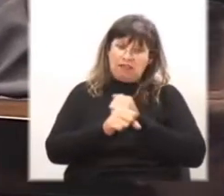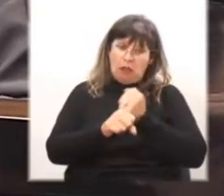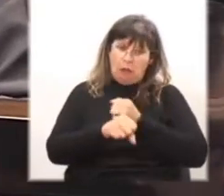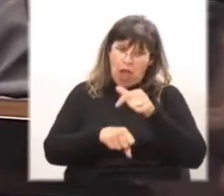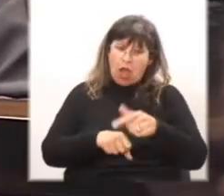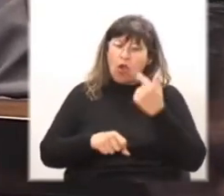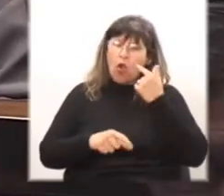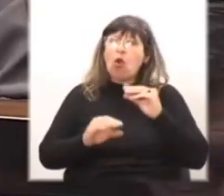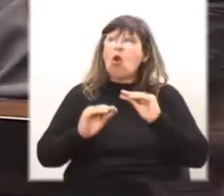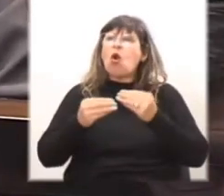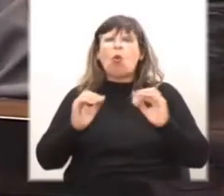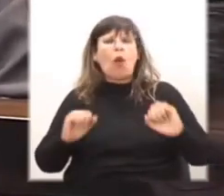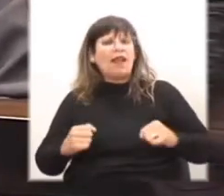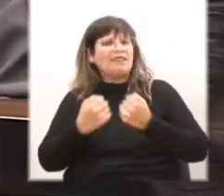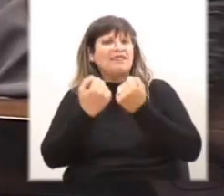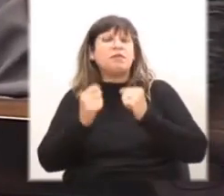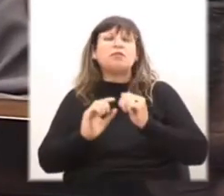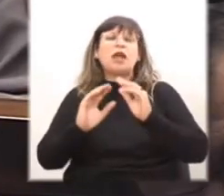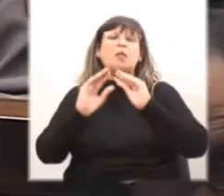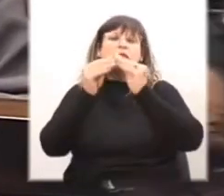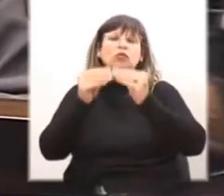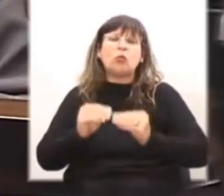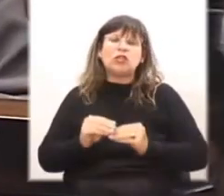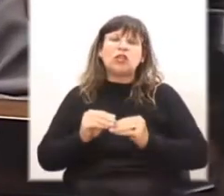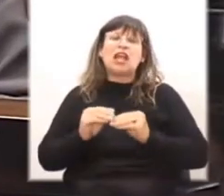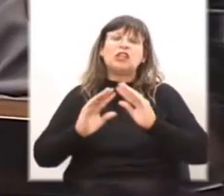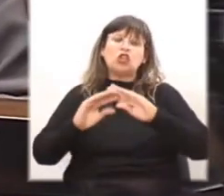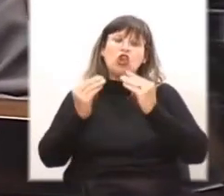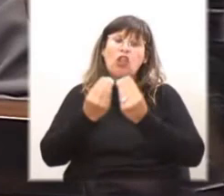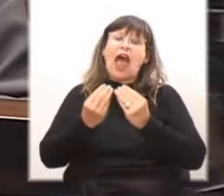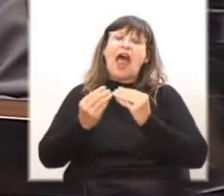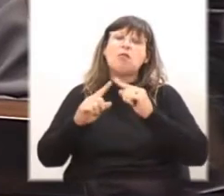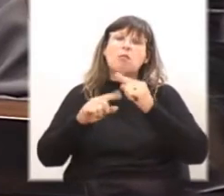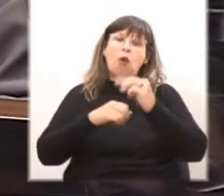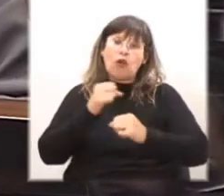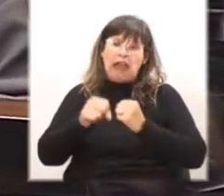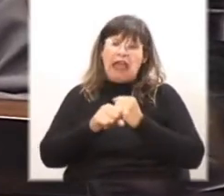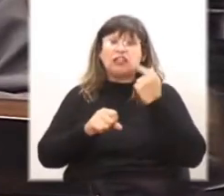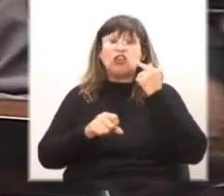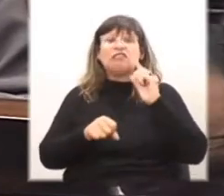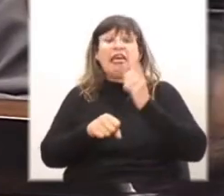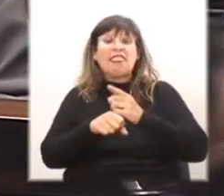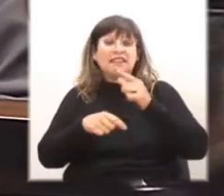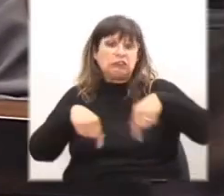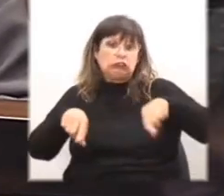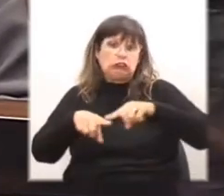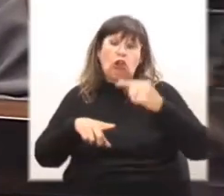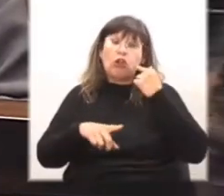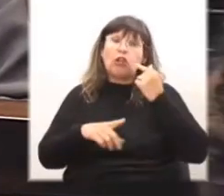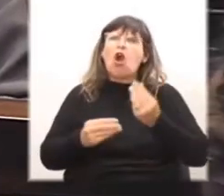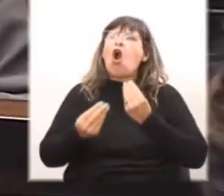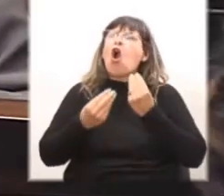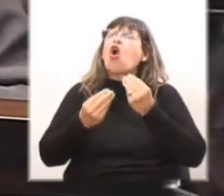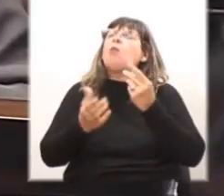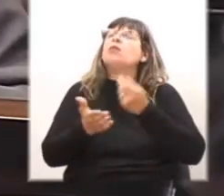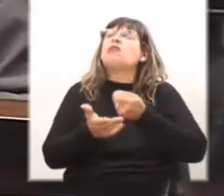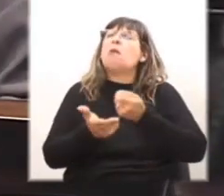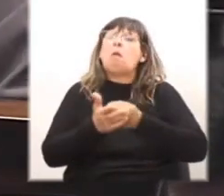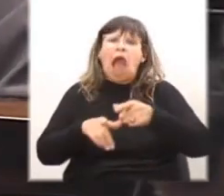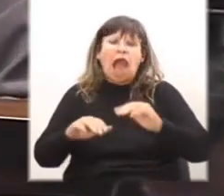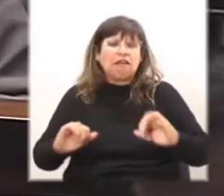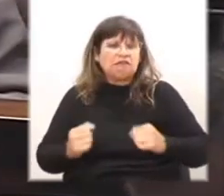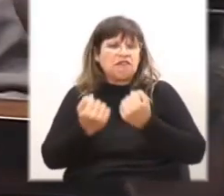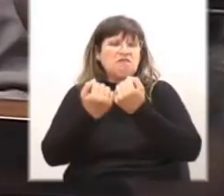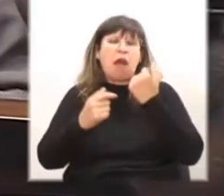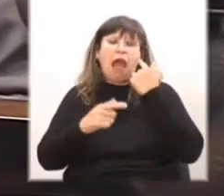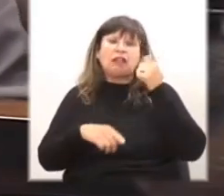el impacto presupuestal anual total que tienen esas decisiones, cómo se financia ese impacto, qué